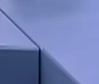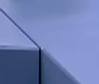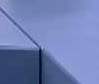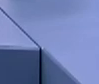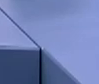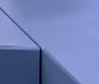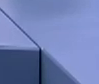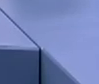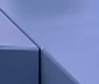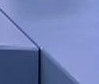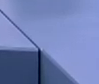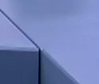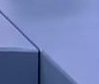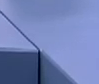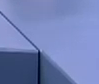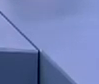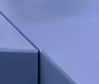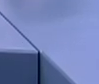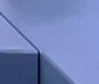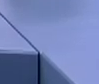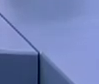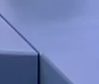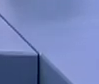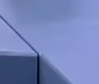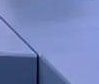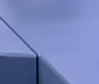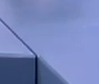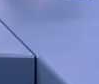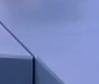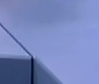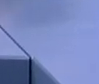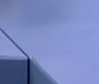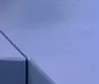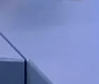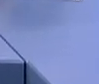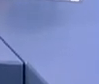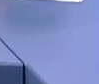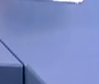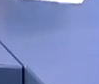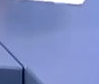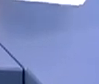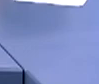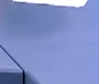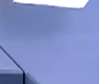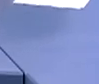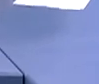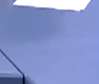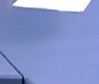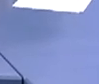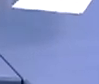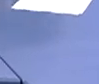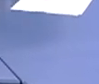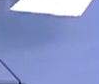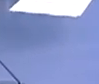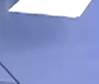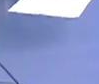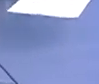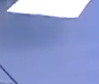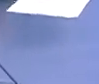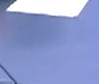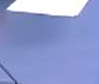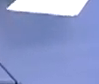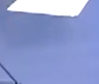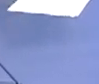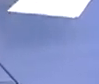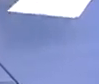festividad, muchas actividades culturales, por supuesto, esto en el corazón del país, en el Zócalo capitalino.